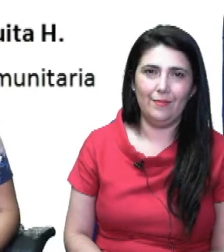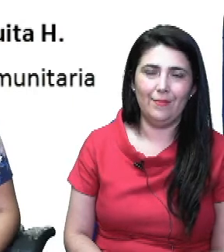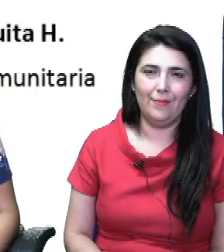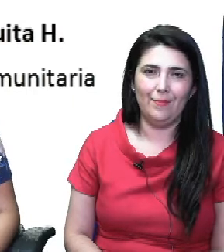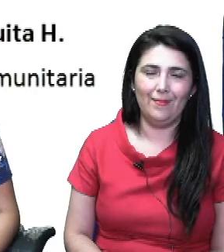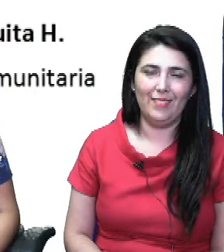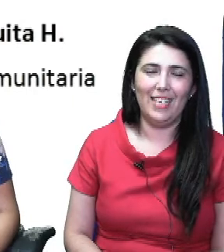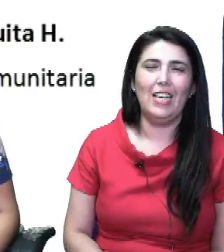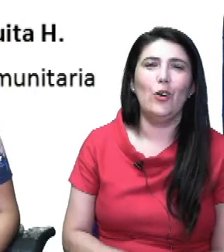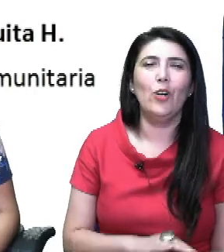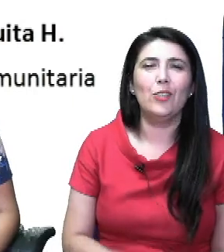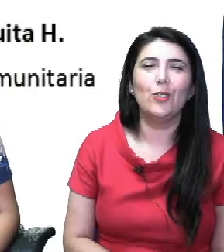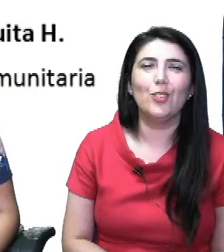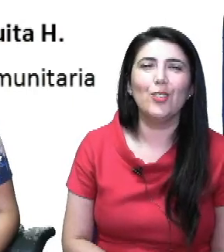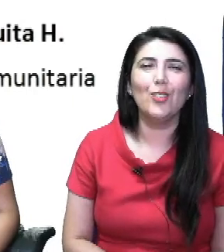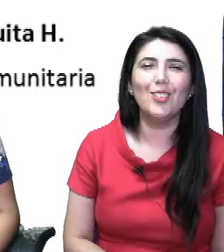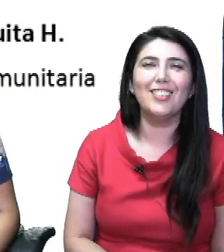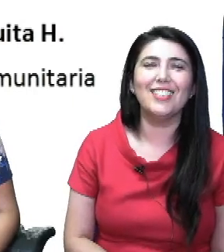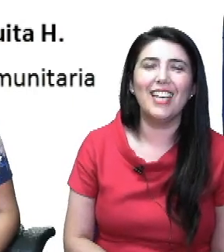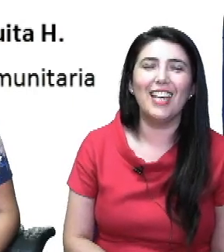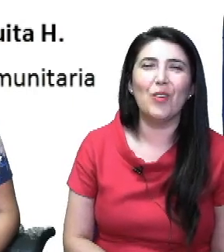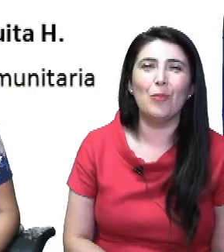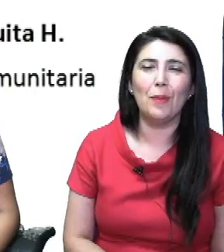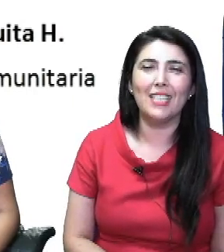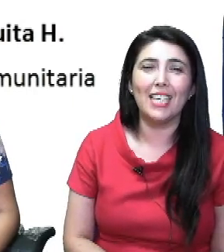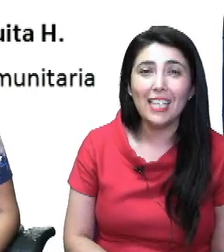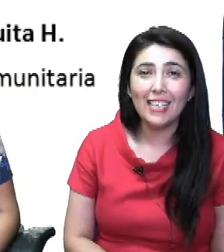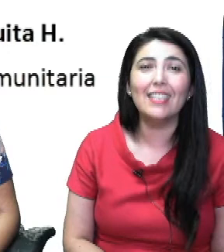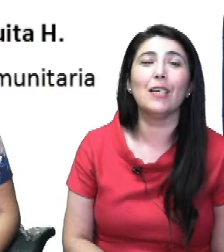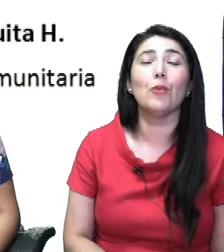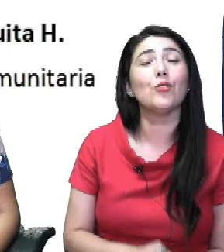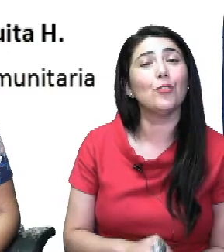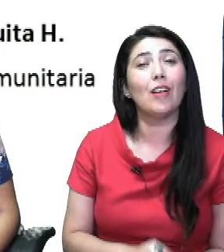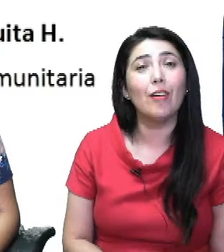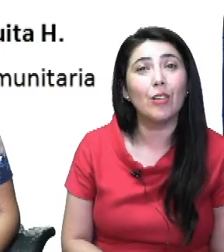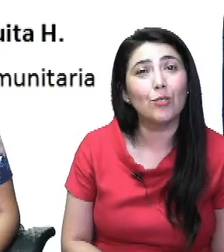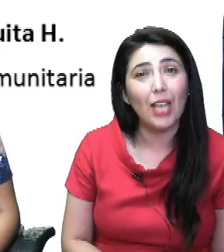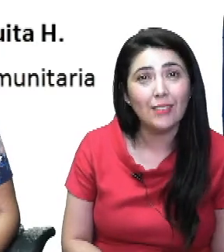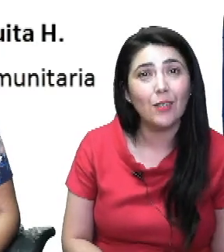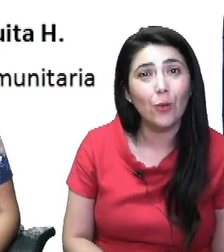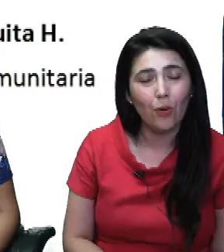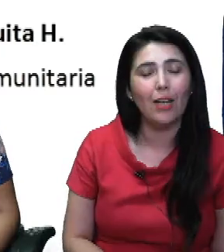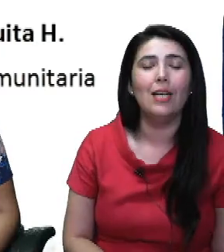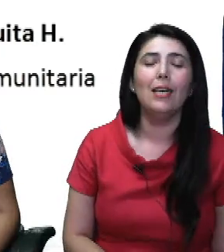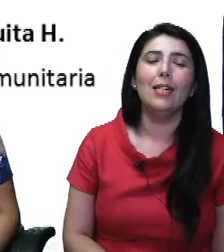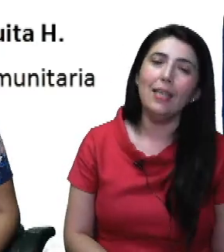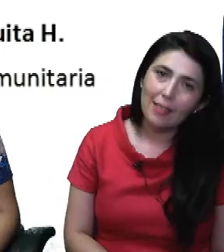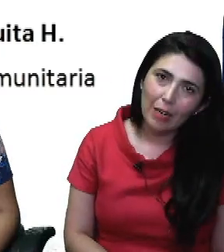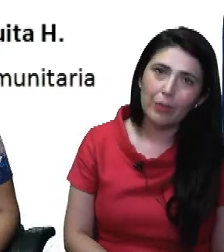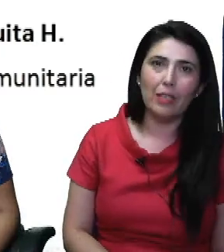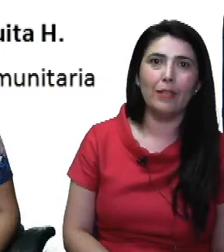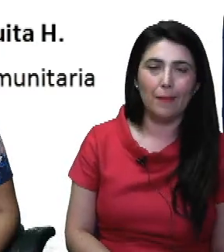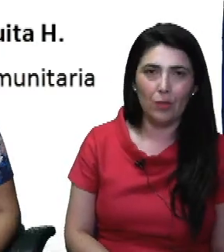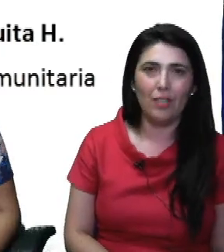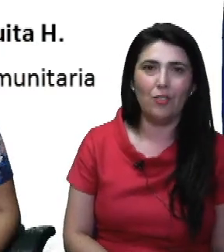Salud. Hola a todos y todas, mi nombre es Paz Anguita, de profesión soy trabajadora social y psicóloga y